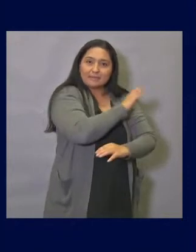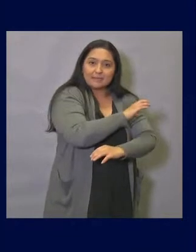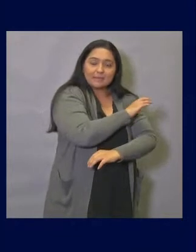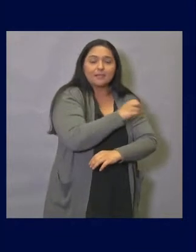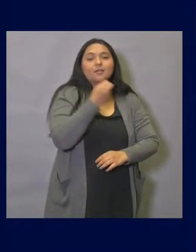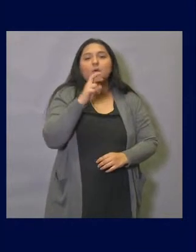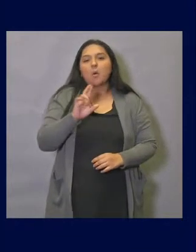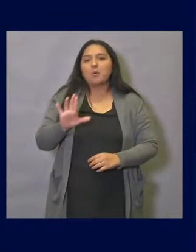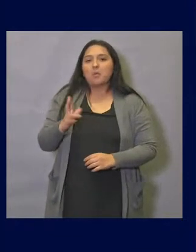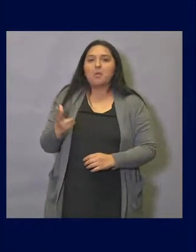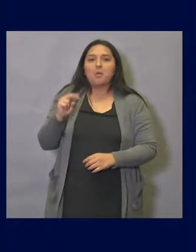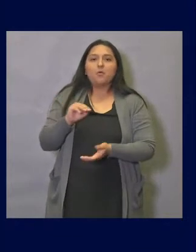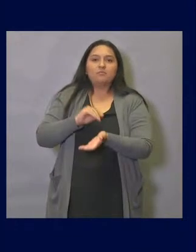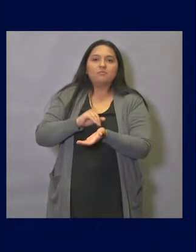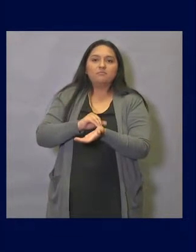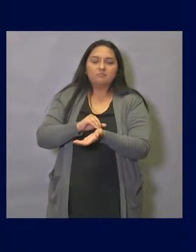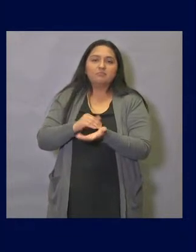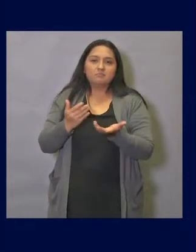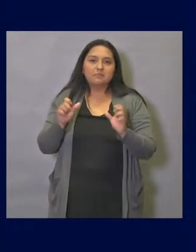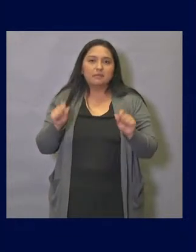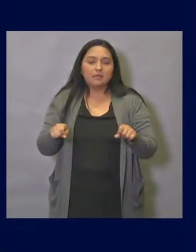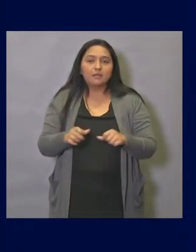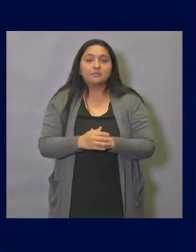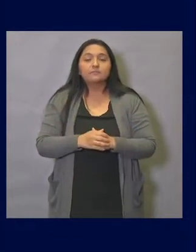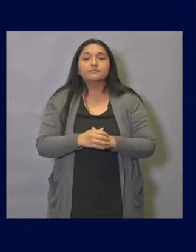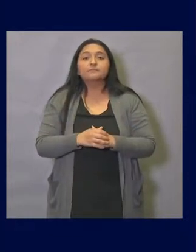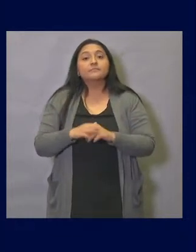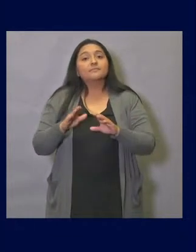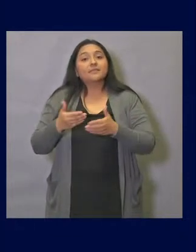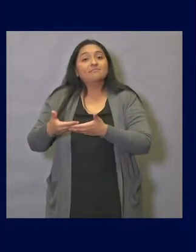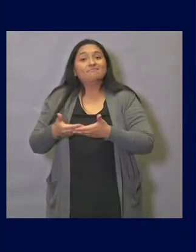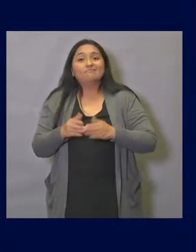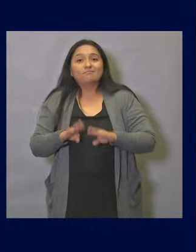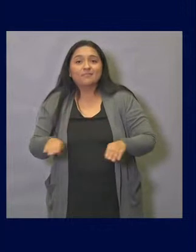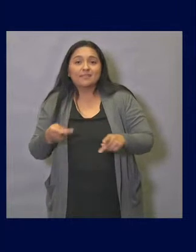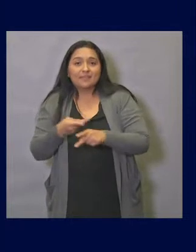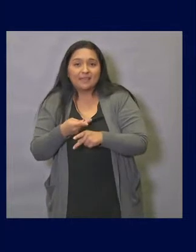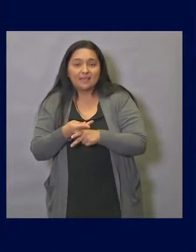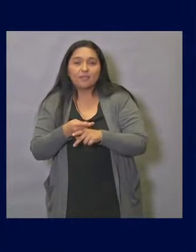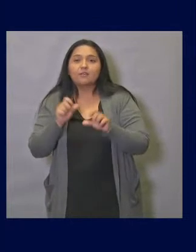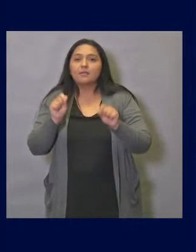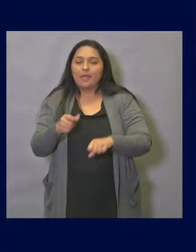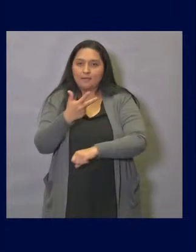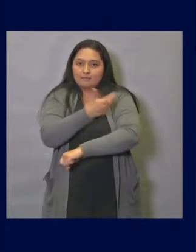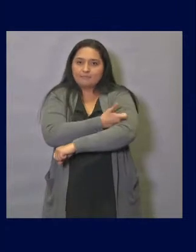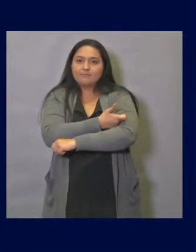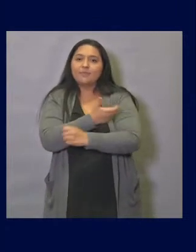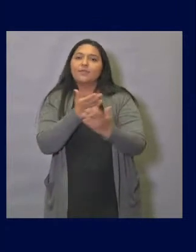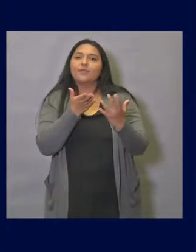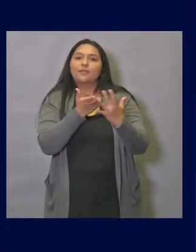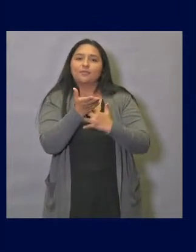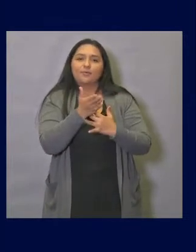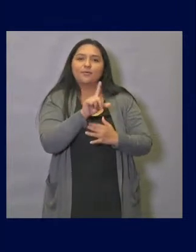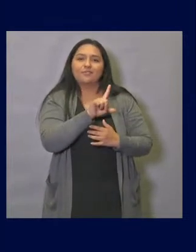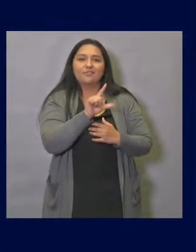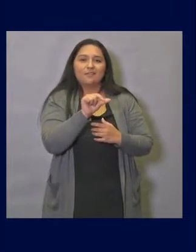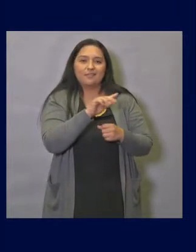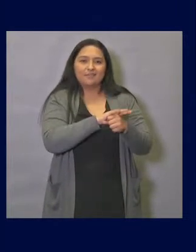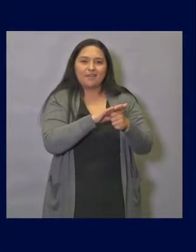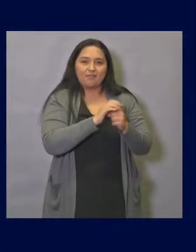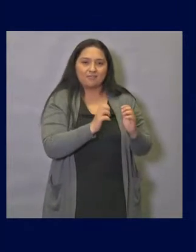médica. Los trabajadores de cuidado infantil también pueden vacunarse en los centros de vacunación solo para trabajadores de cuidado